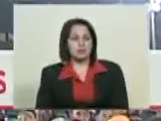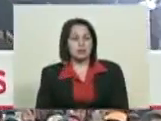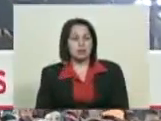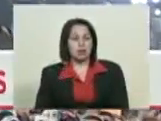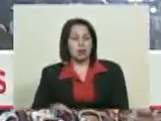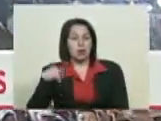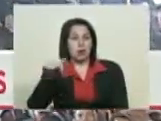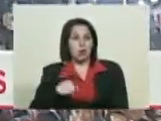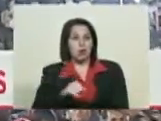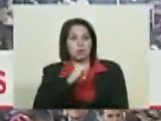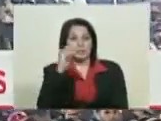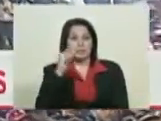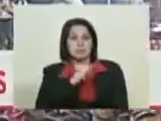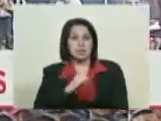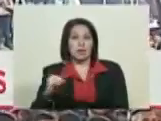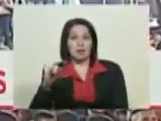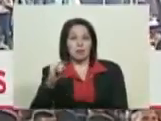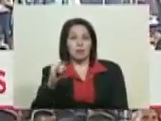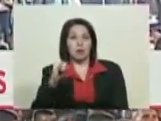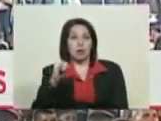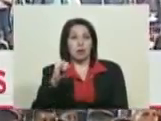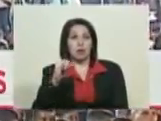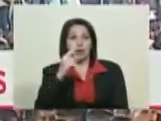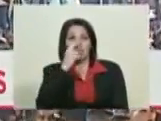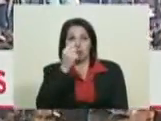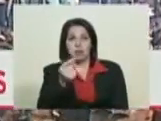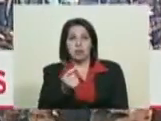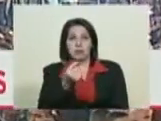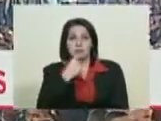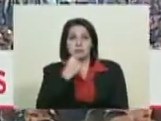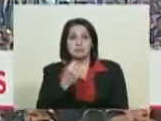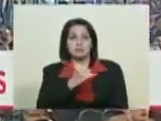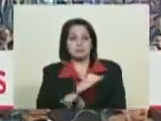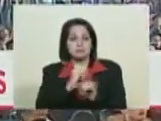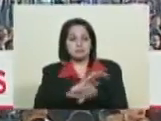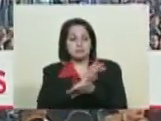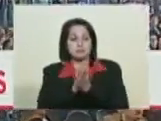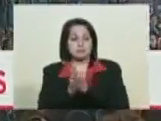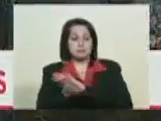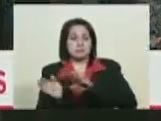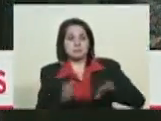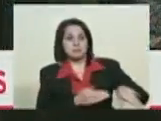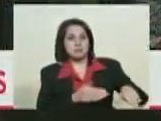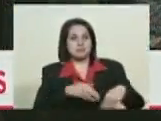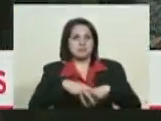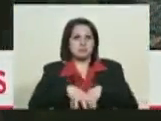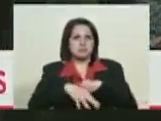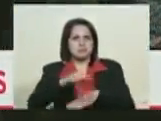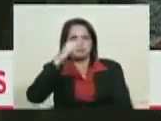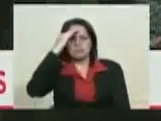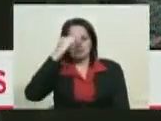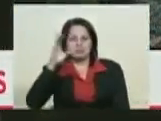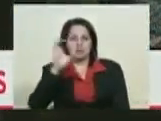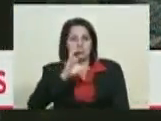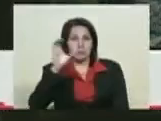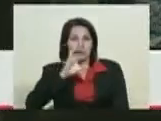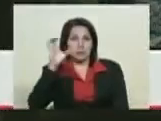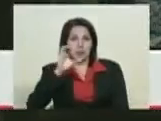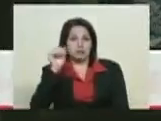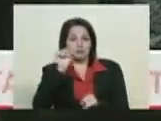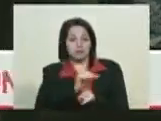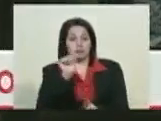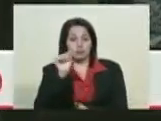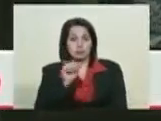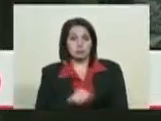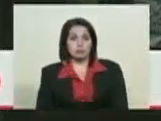Zamora destrozó y acabó con el ejército de la oligarquía caraqueña, de